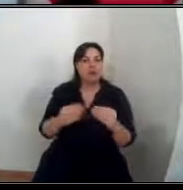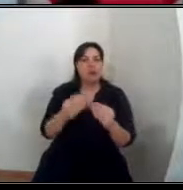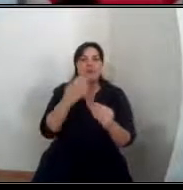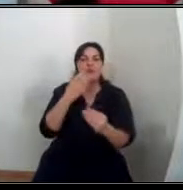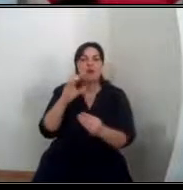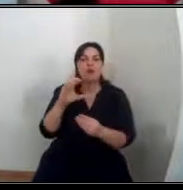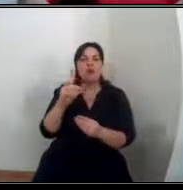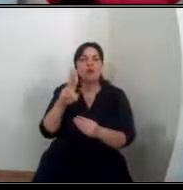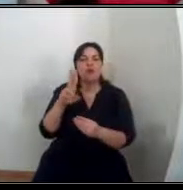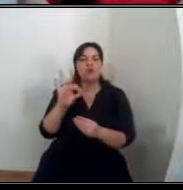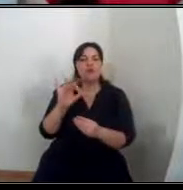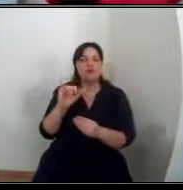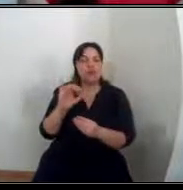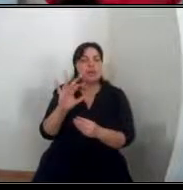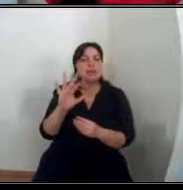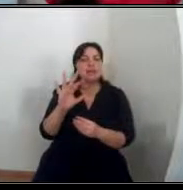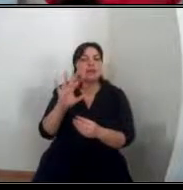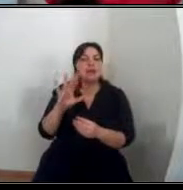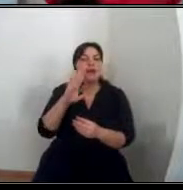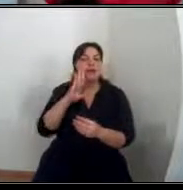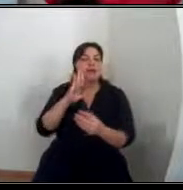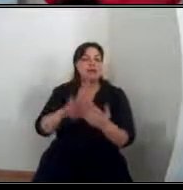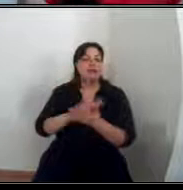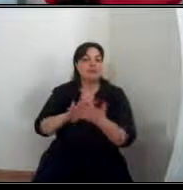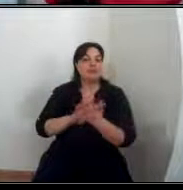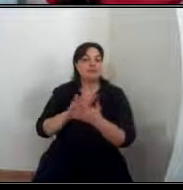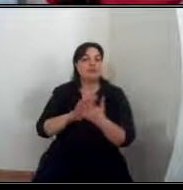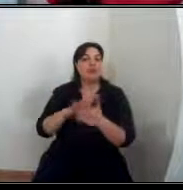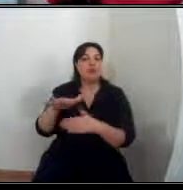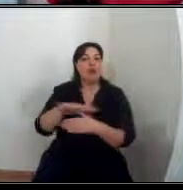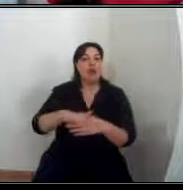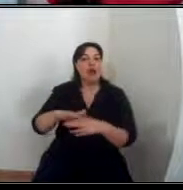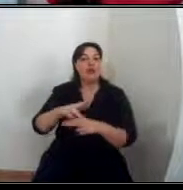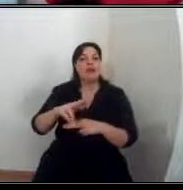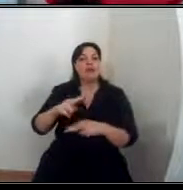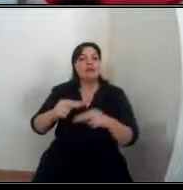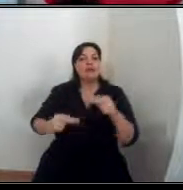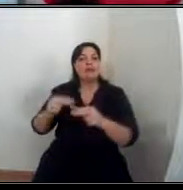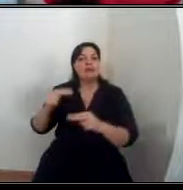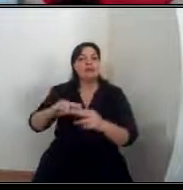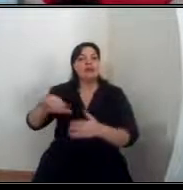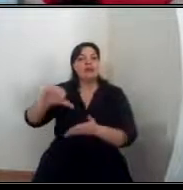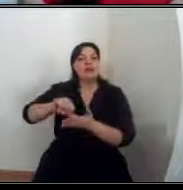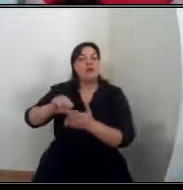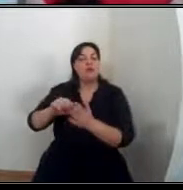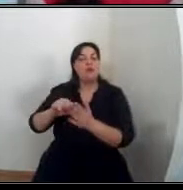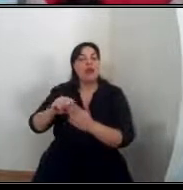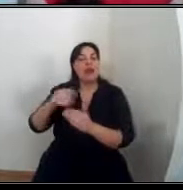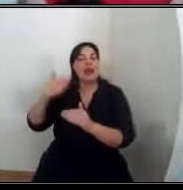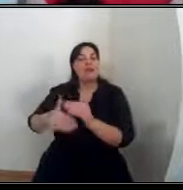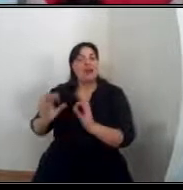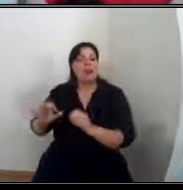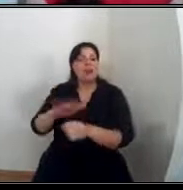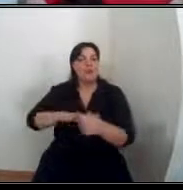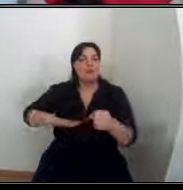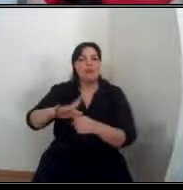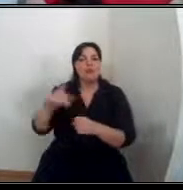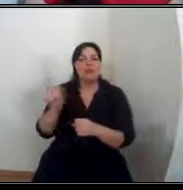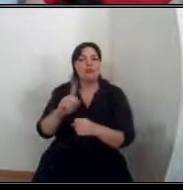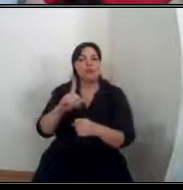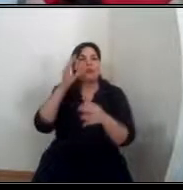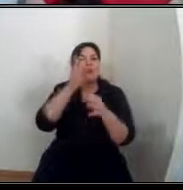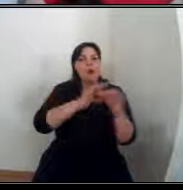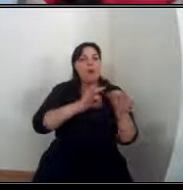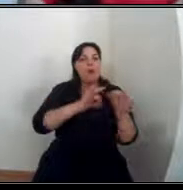ejemplo, las EDUSIS, como he comentado antes, eran para áreas urbanas delimitadas, no estaban abiertas a toda la provincia, solamente para determinados